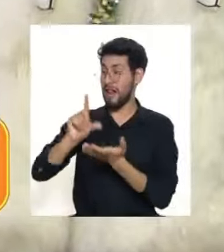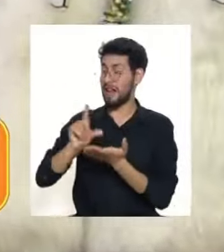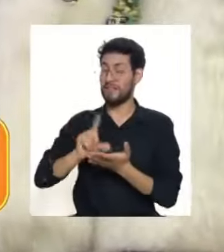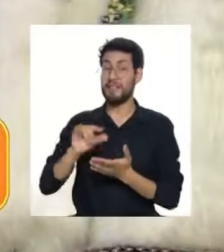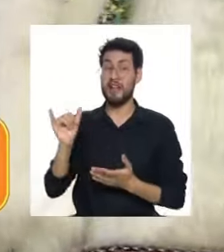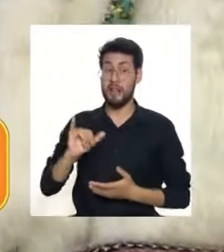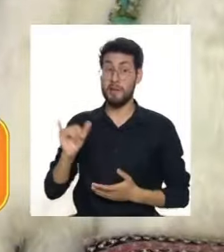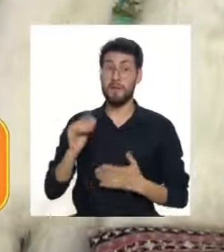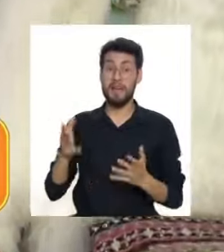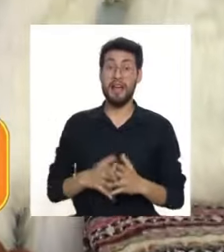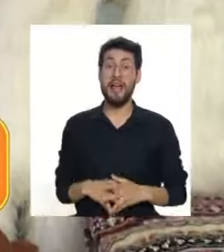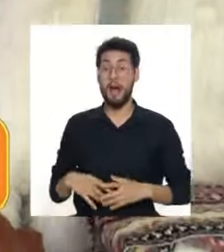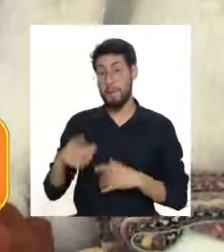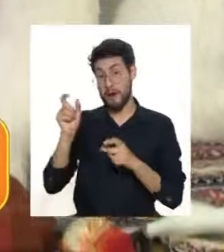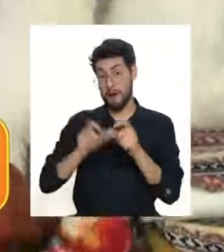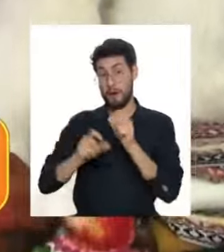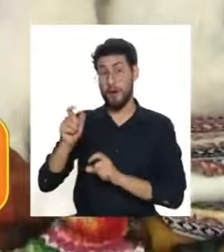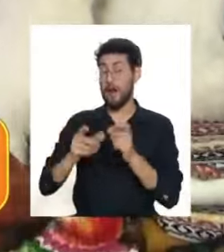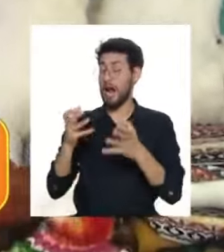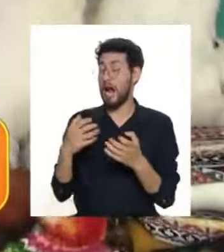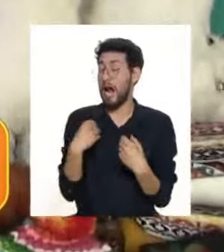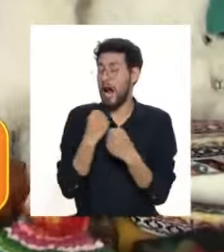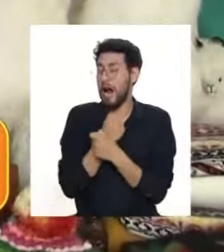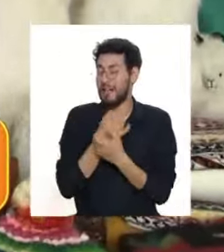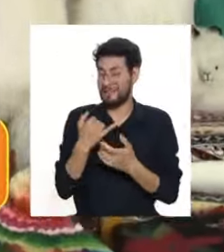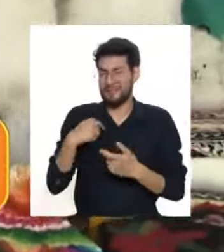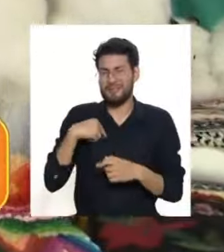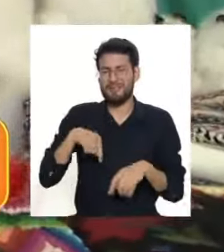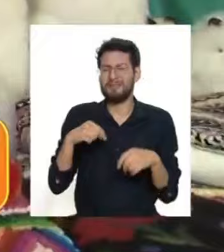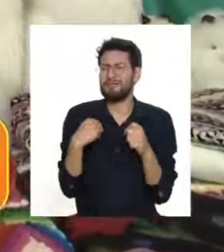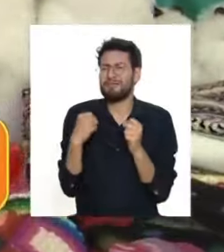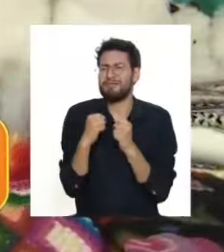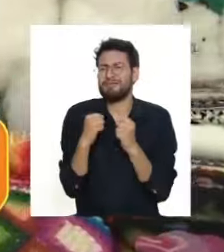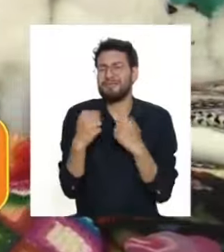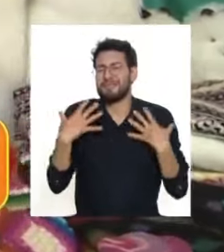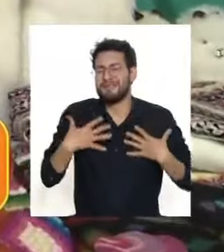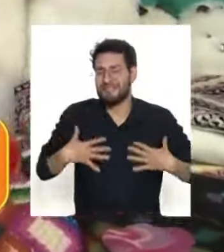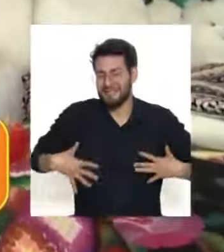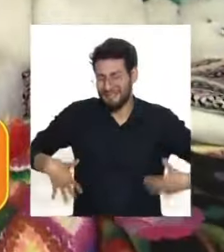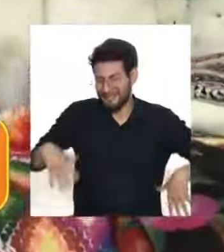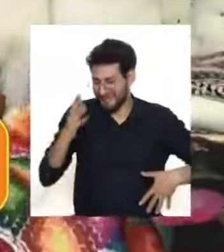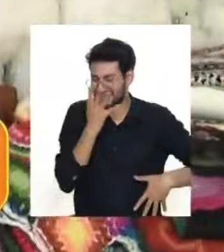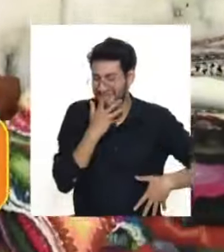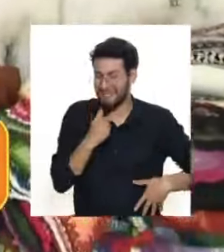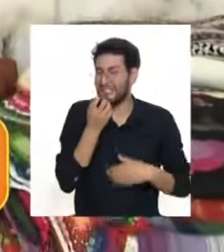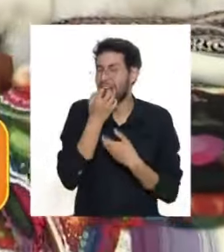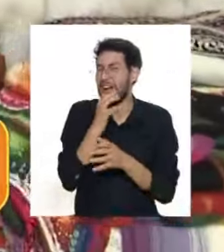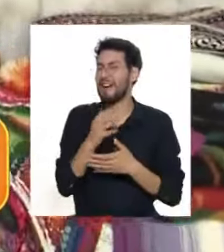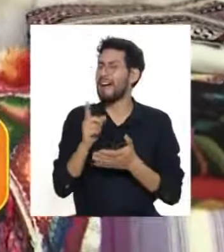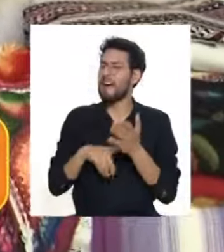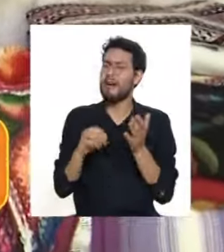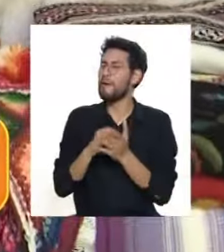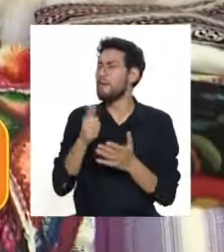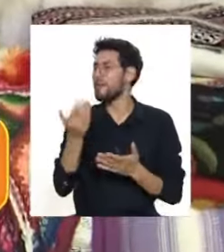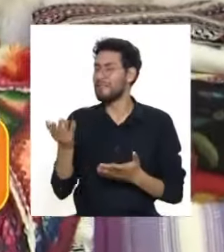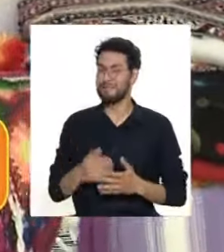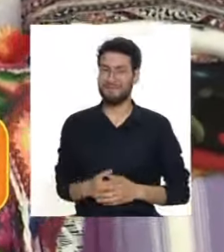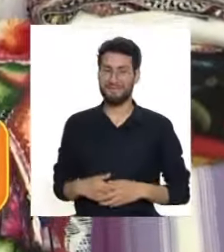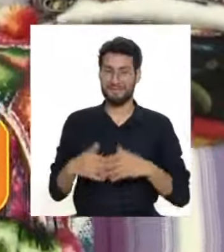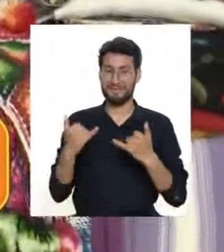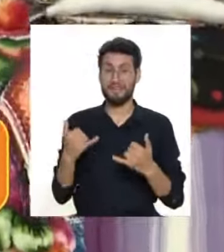y también para las personas que quieren abrigarse? Yo también estoy luciendo este poncho hermoso, que es súper abrigador. ¿Qué más nos tienes, querida Lidia?